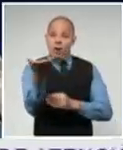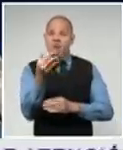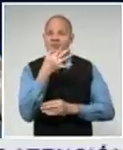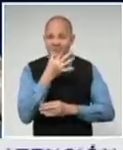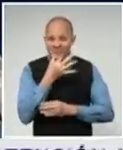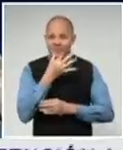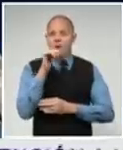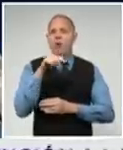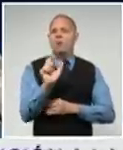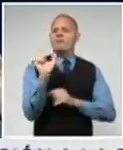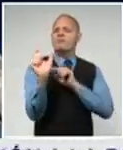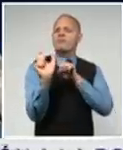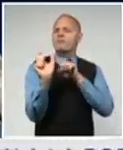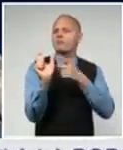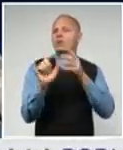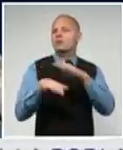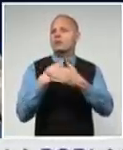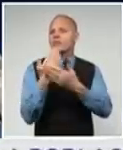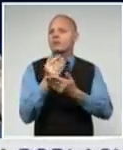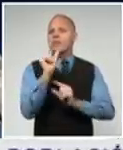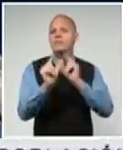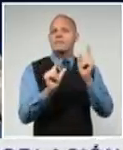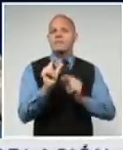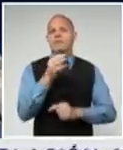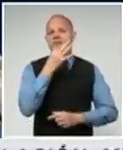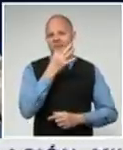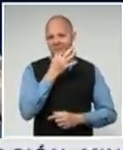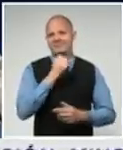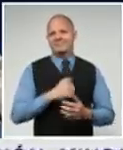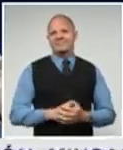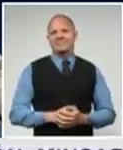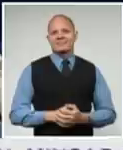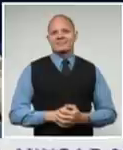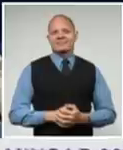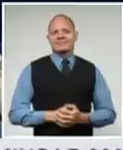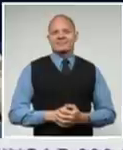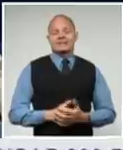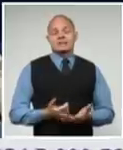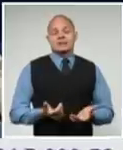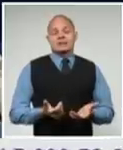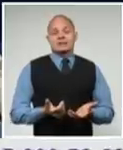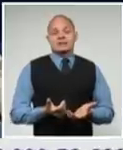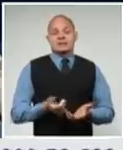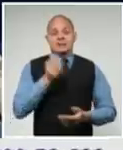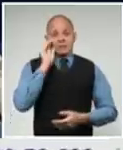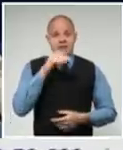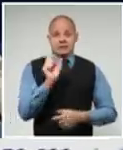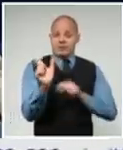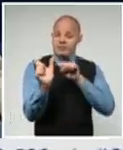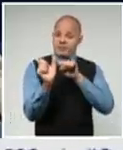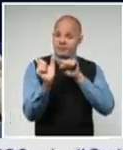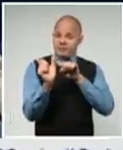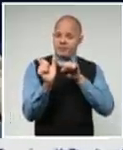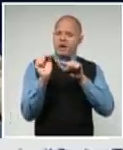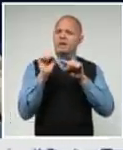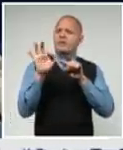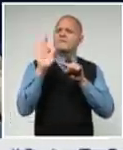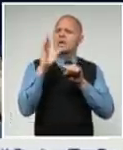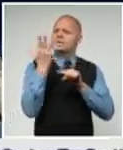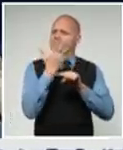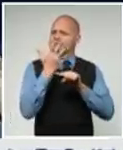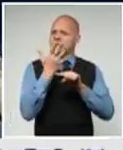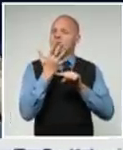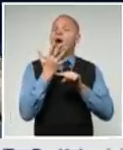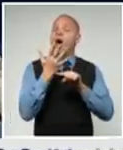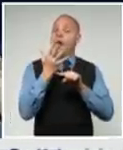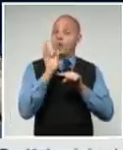Adulto Mayor. Pudimos precisar que esa efeméride fue designada el 14